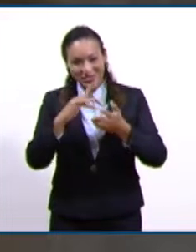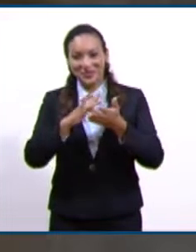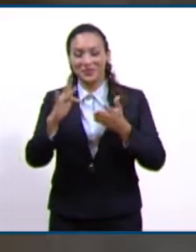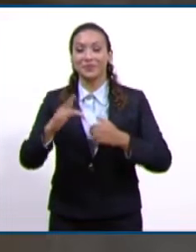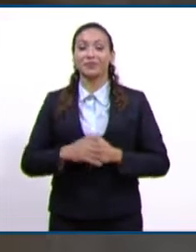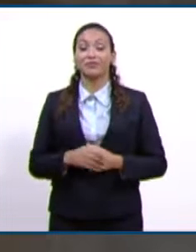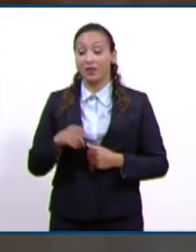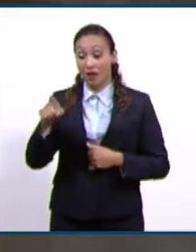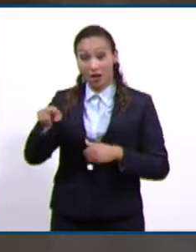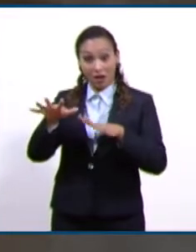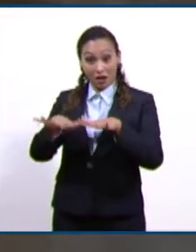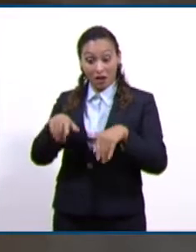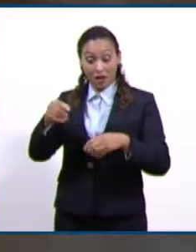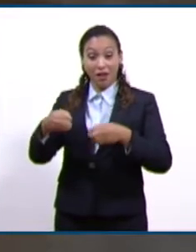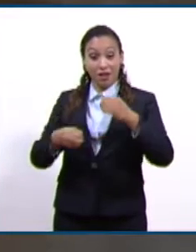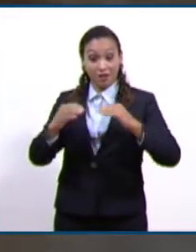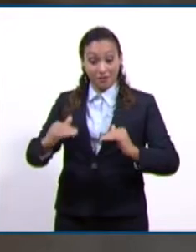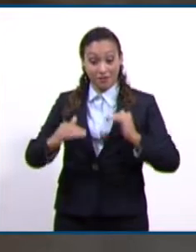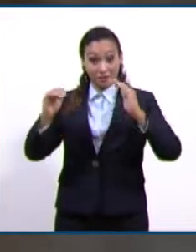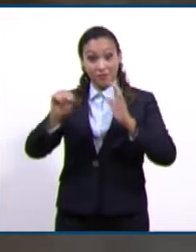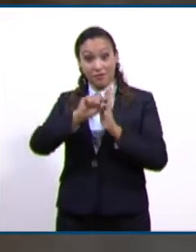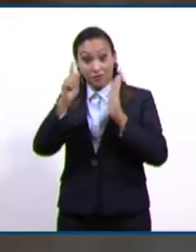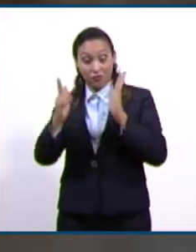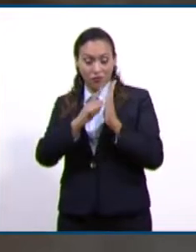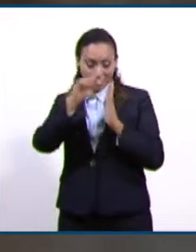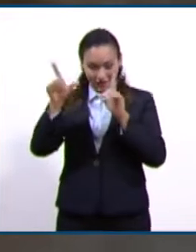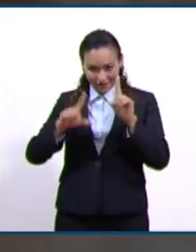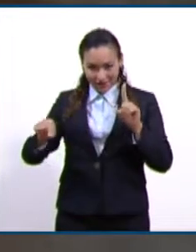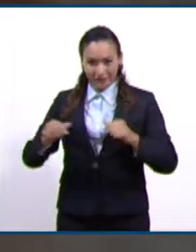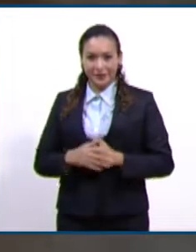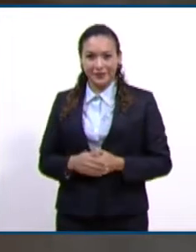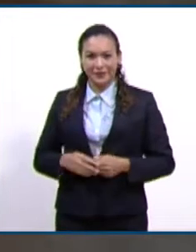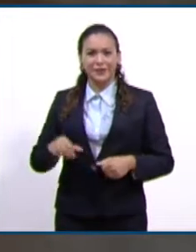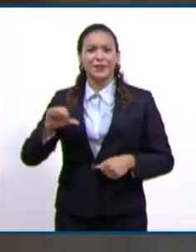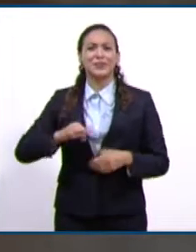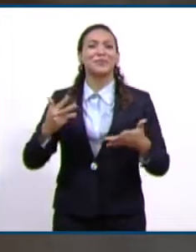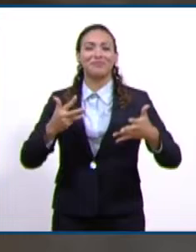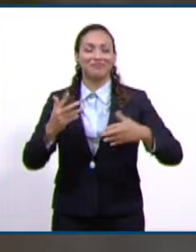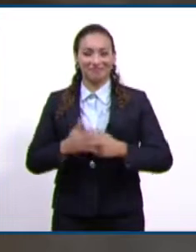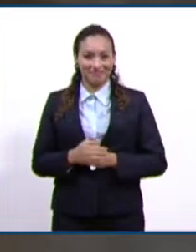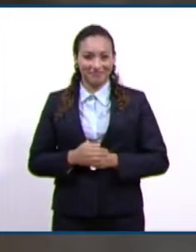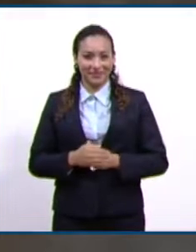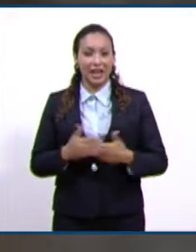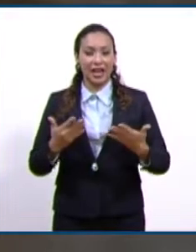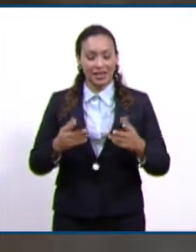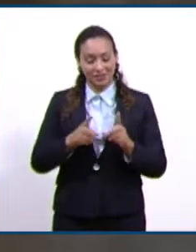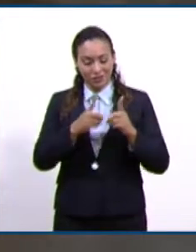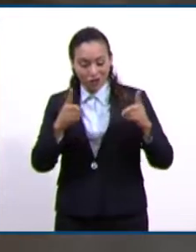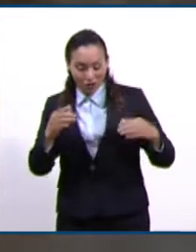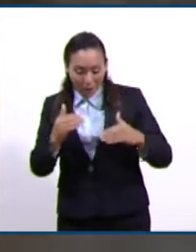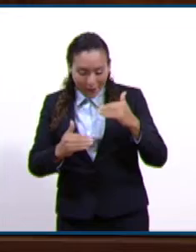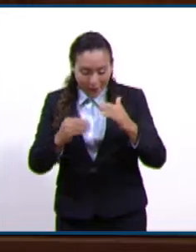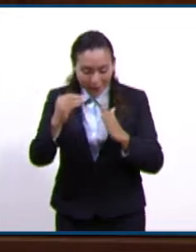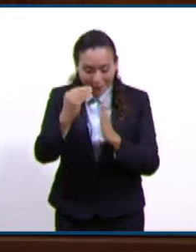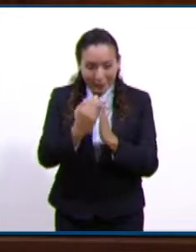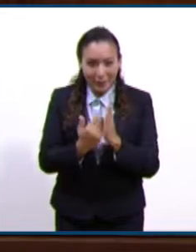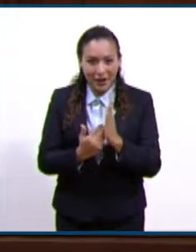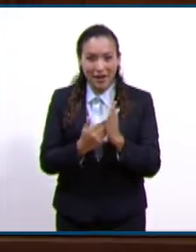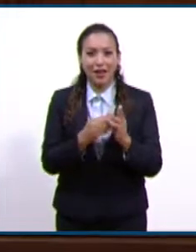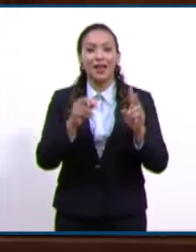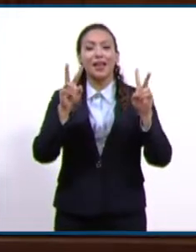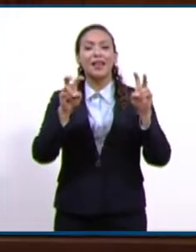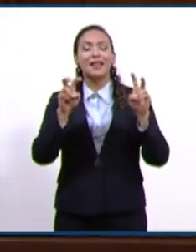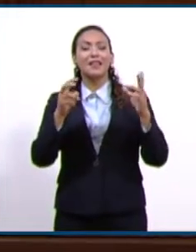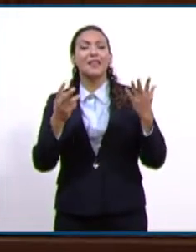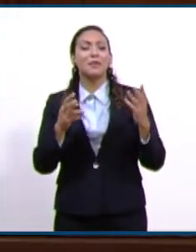El Pleno de la Suprema Corte de Justicia de la Nación avanzó en el desarrollo de criterios respecto de la violencia